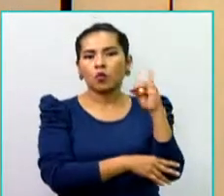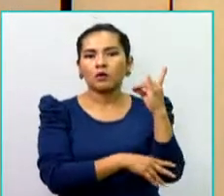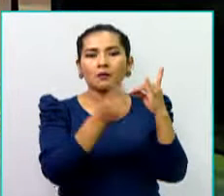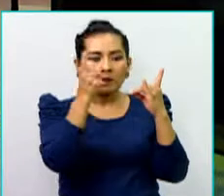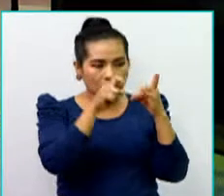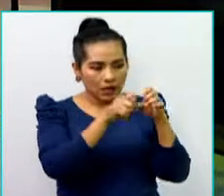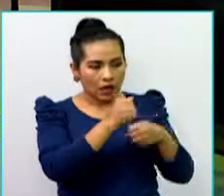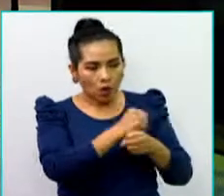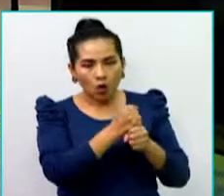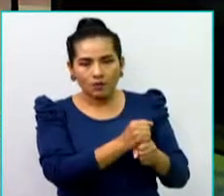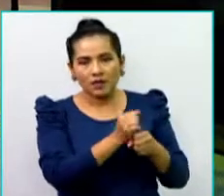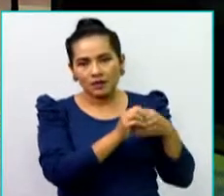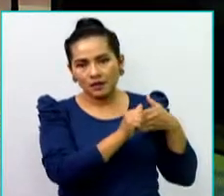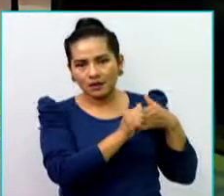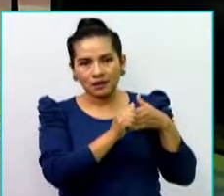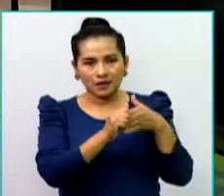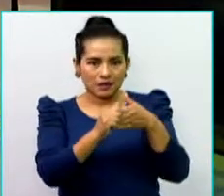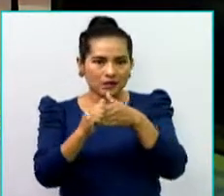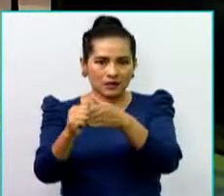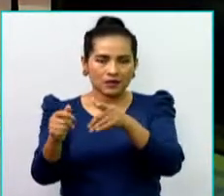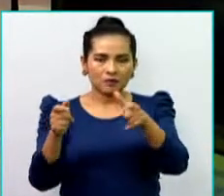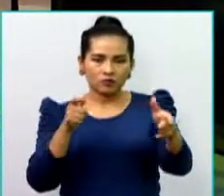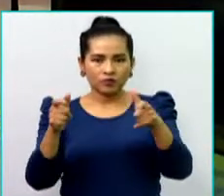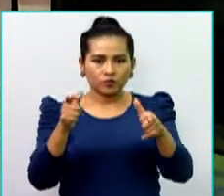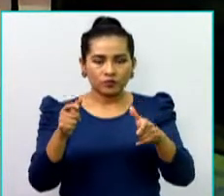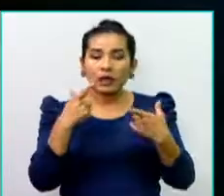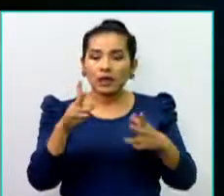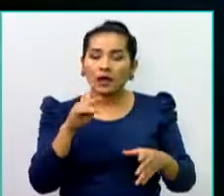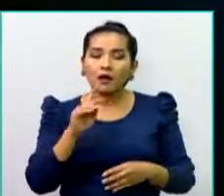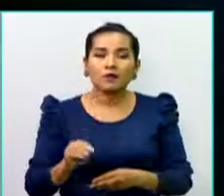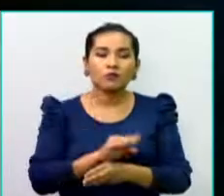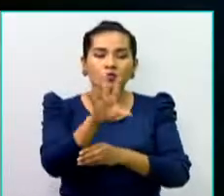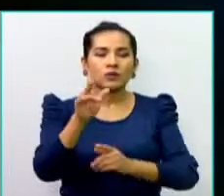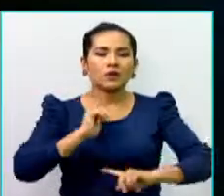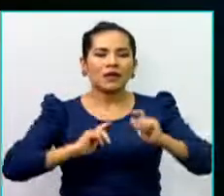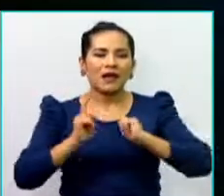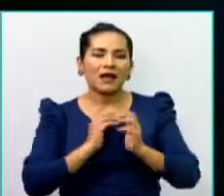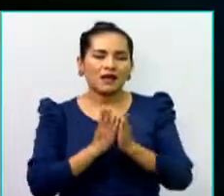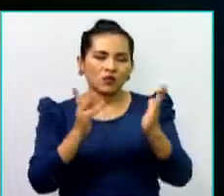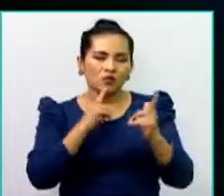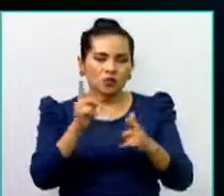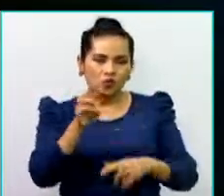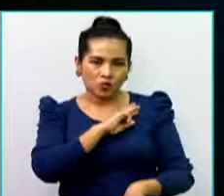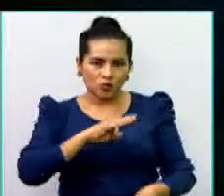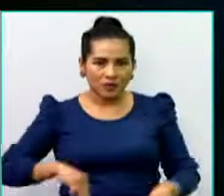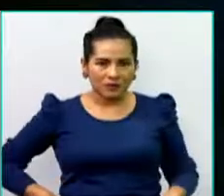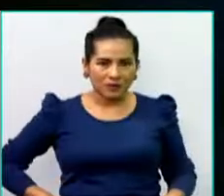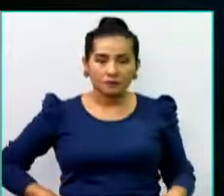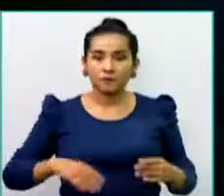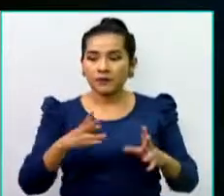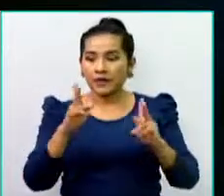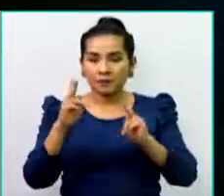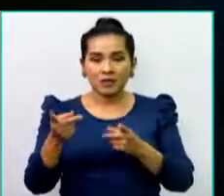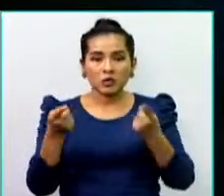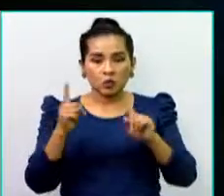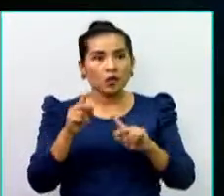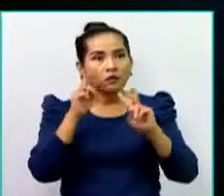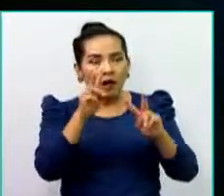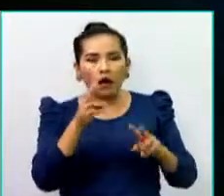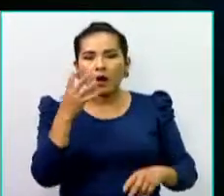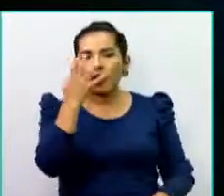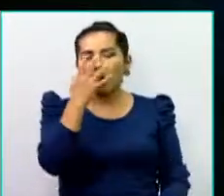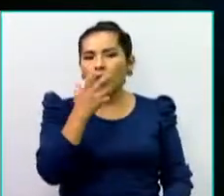dirigir esta obra. Y la presentó en el Teatro Municipal, donde quienes pudieron ir a verla tenían solo buenos comentarios acerca de